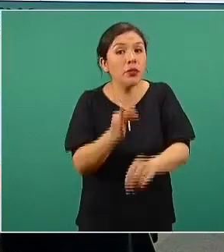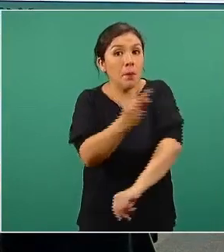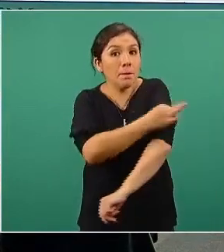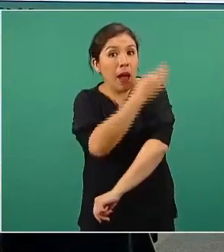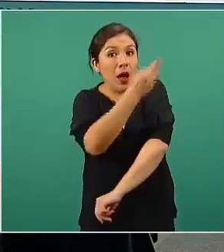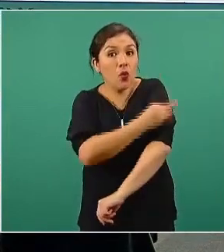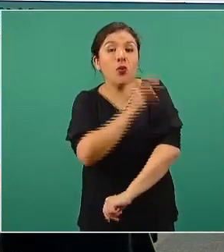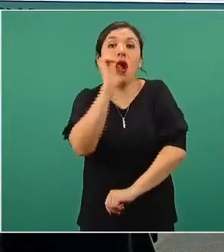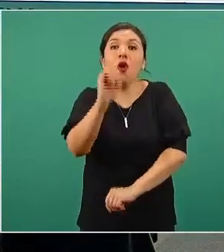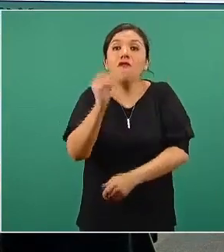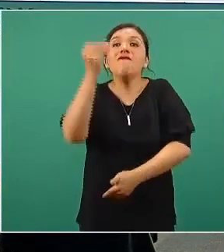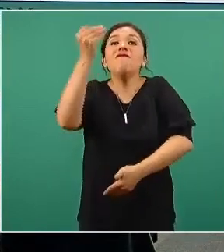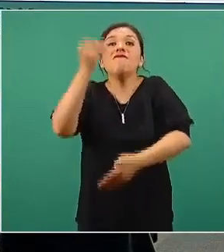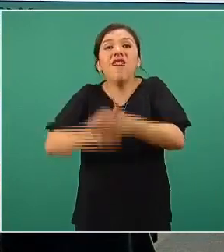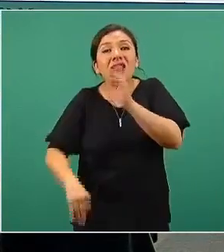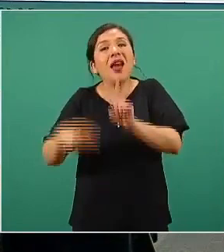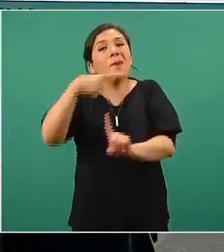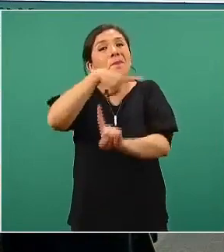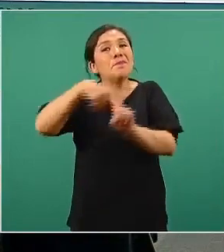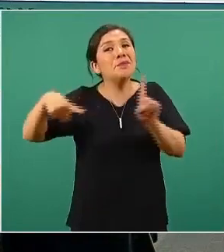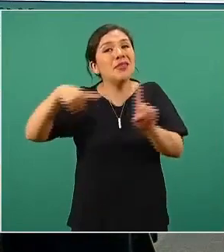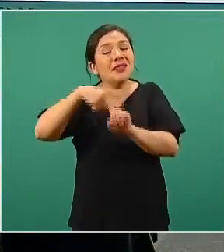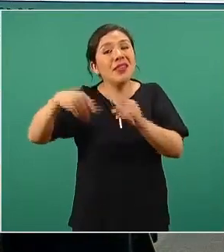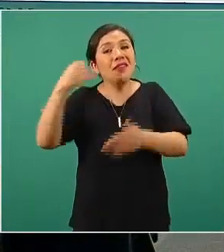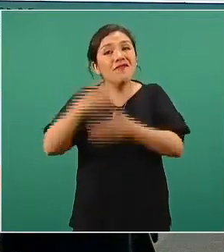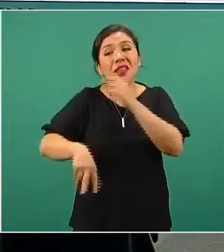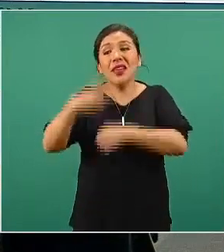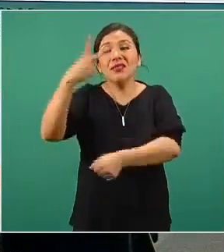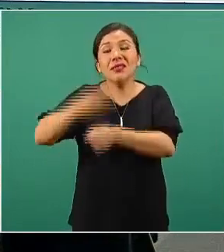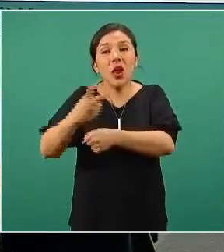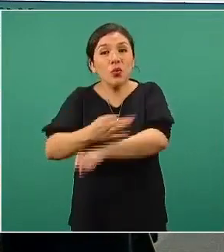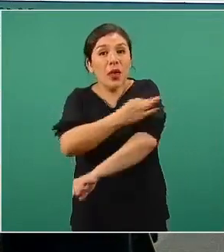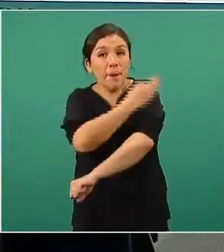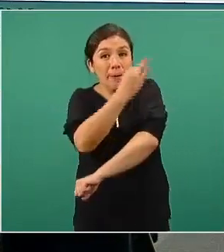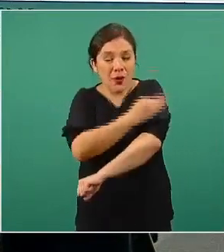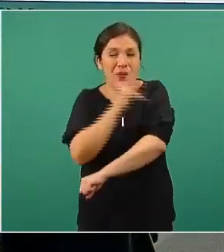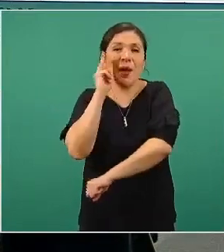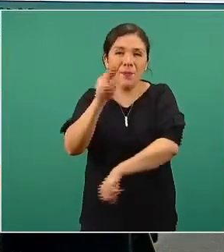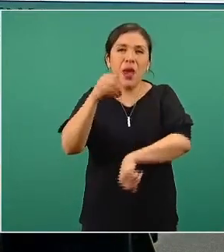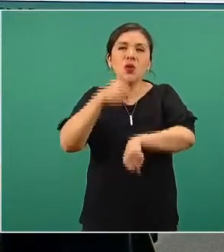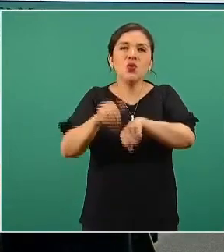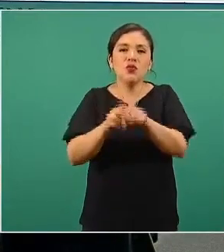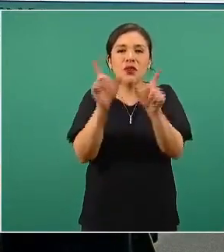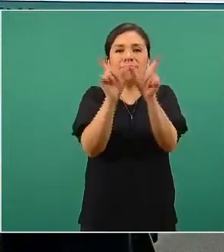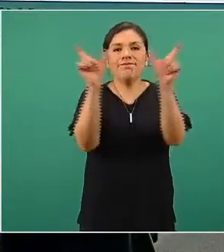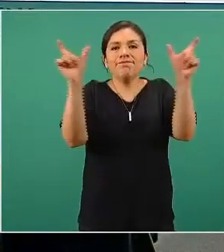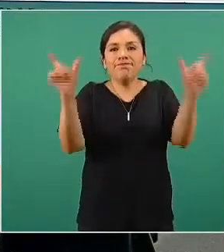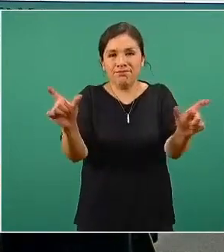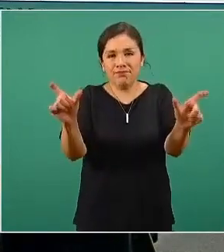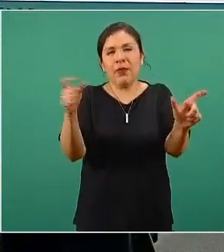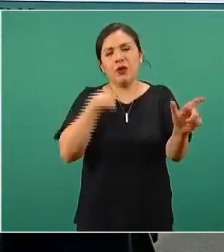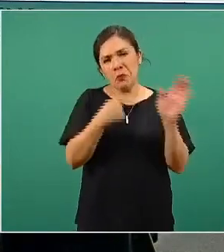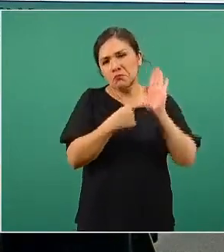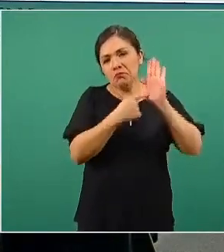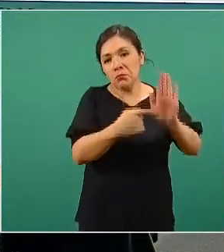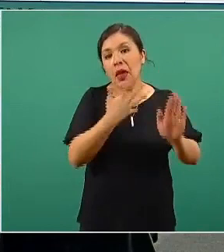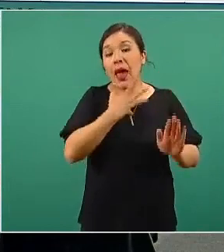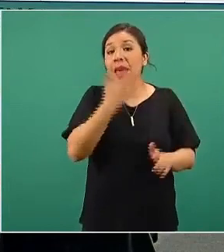o personas que tienen medio esquema, vemos los números que hemos estado presentando: